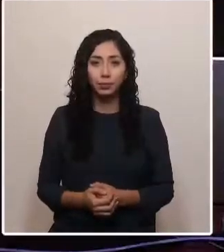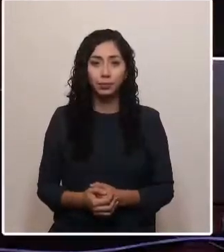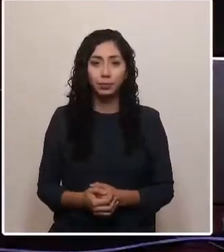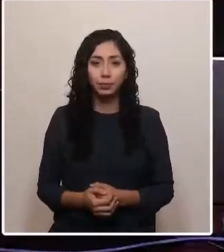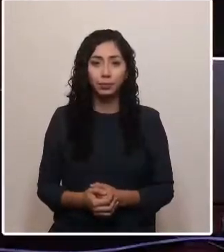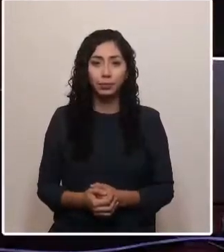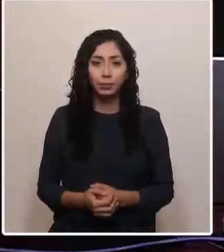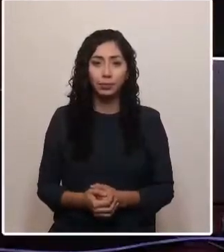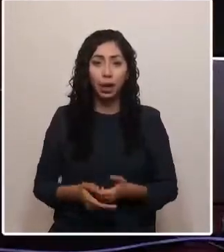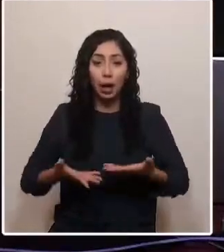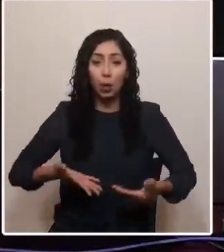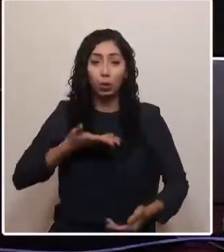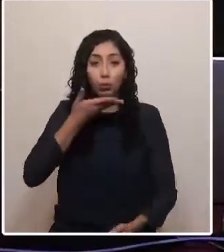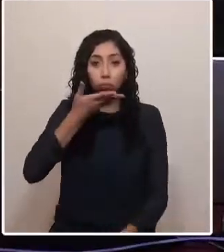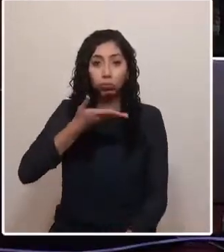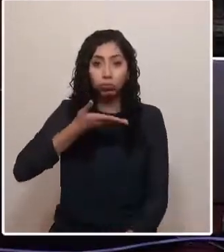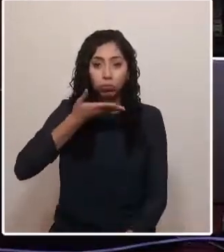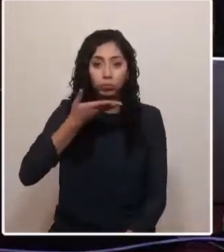Tiene la palabra